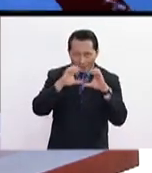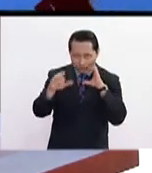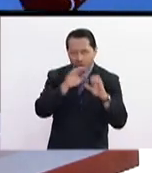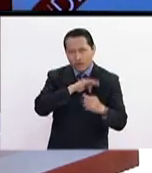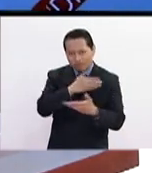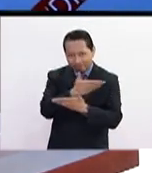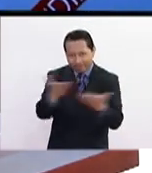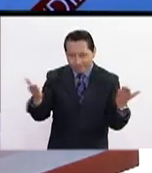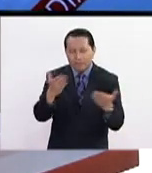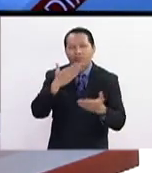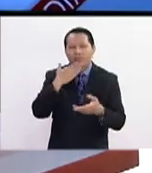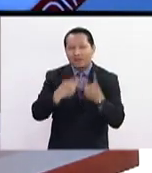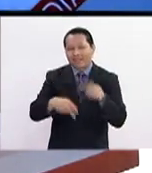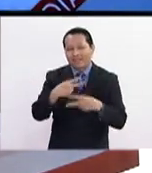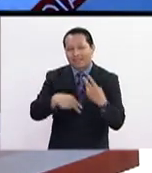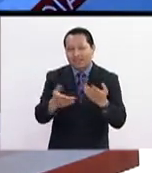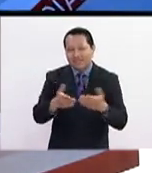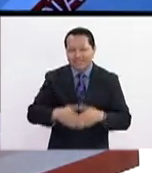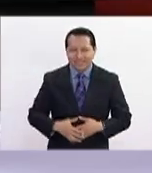doy la bienvenida a México al Día.